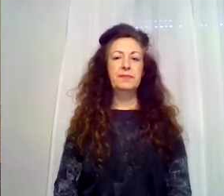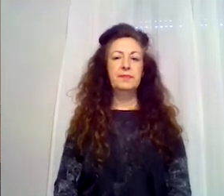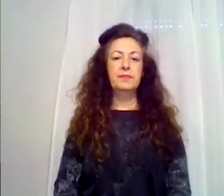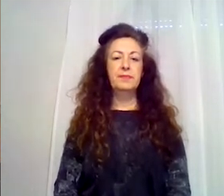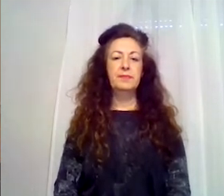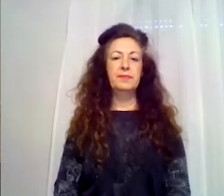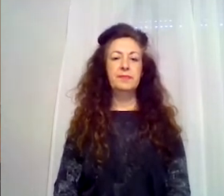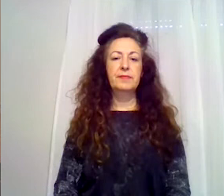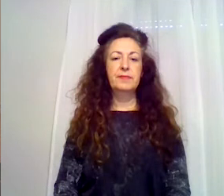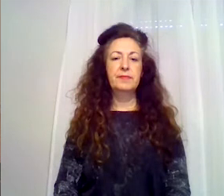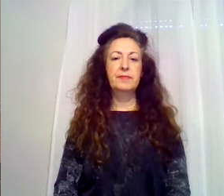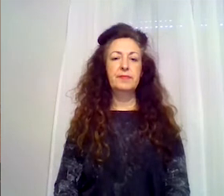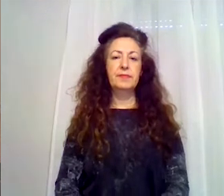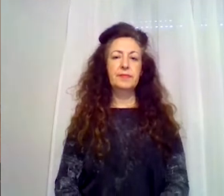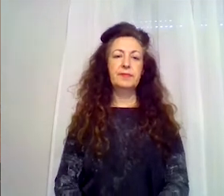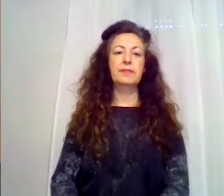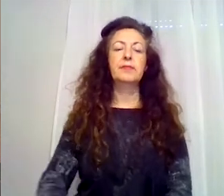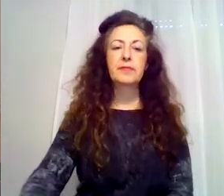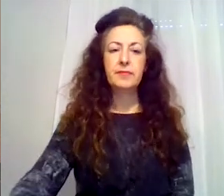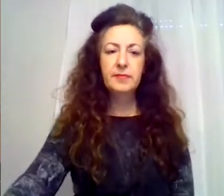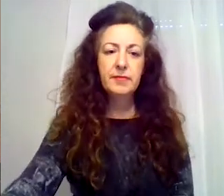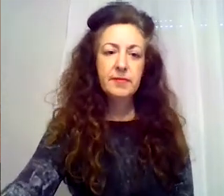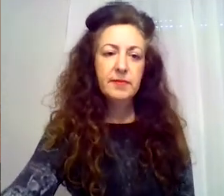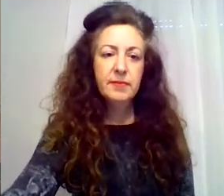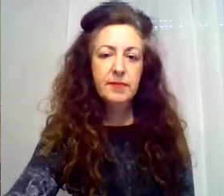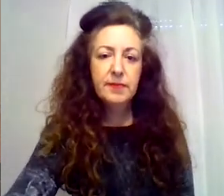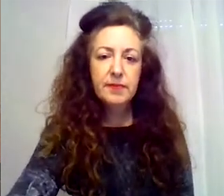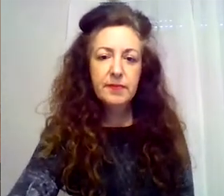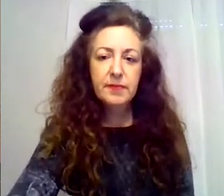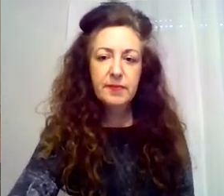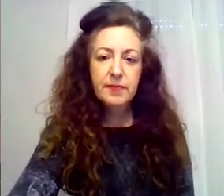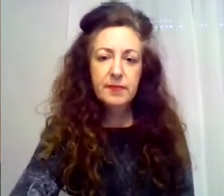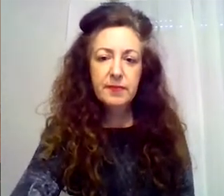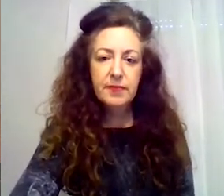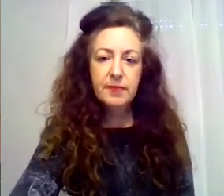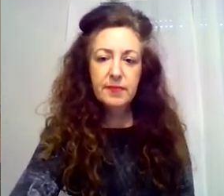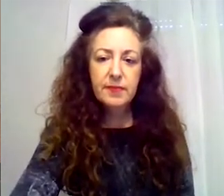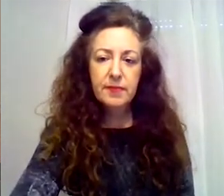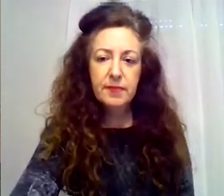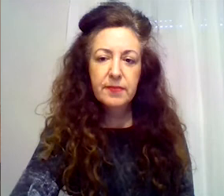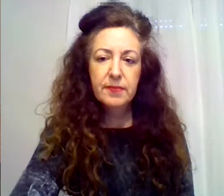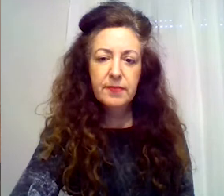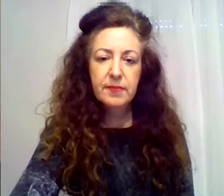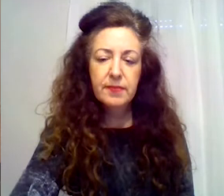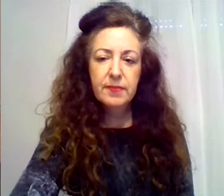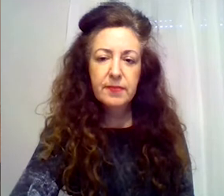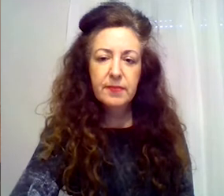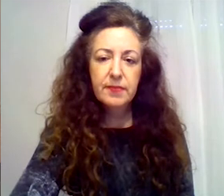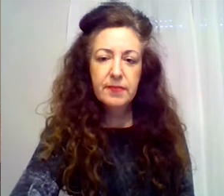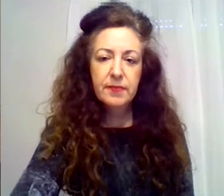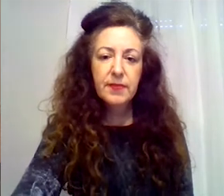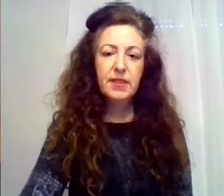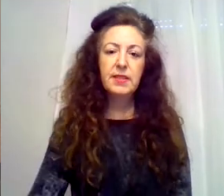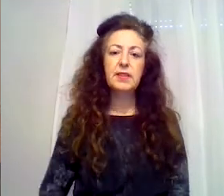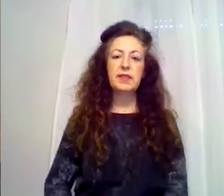sensibilidad, te hace más inteligente porque te hace pensar en esas cosas que no habías leído. Por tanto, ese fue uno de los